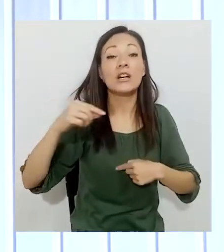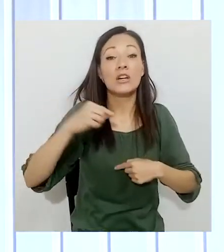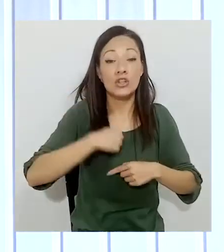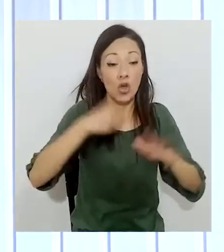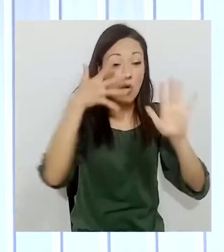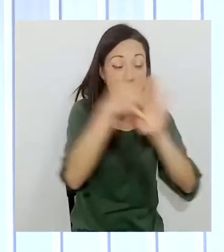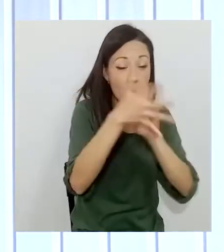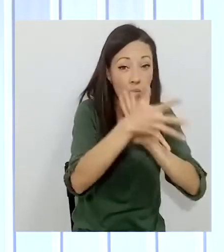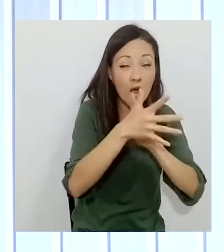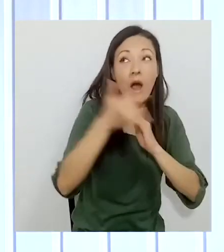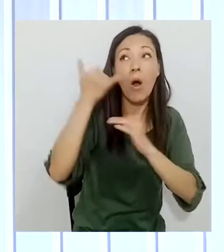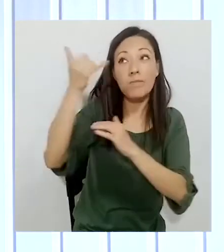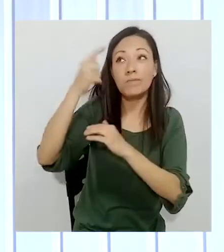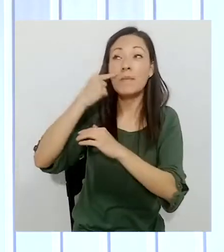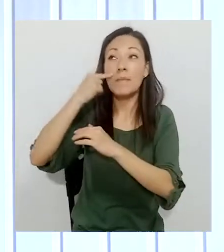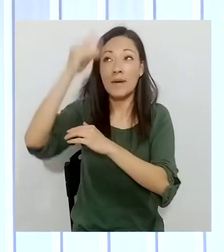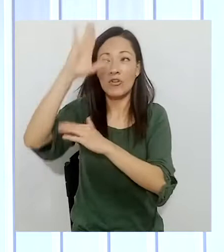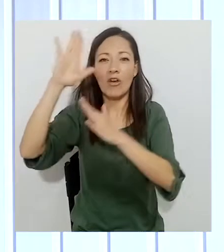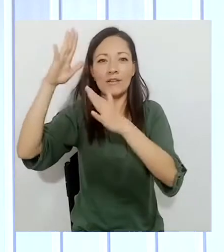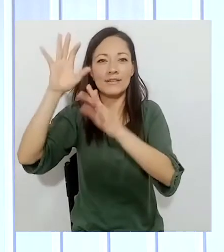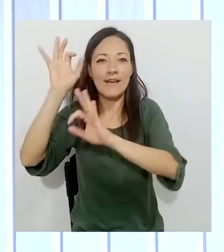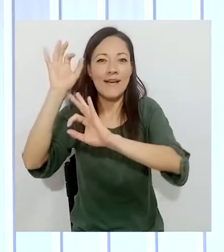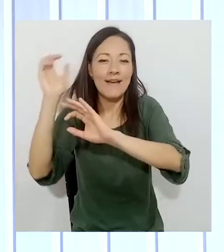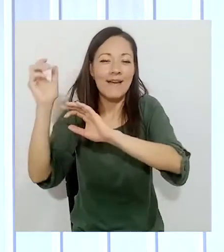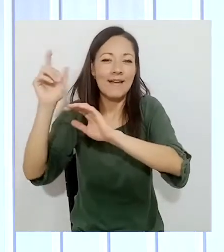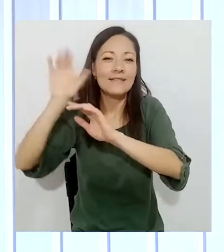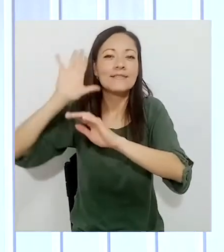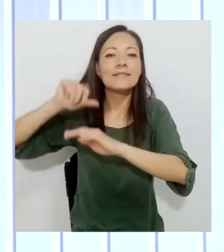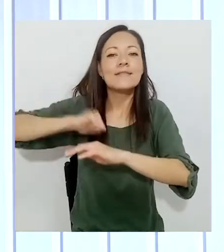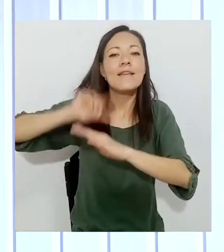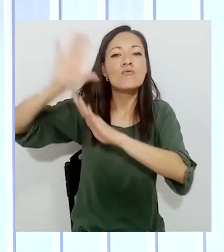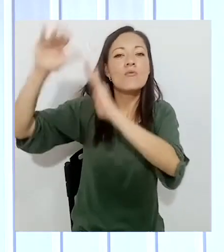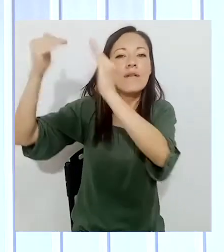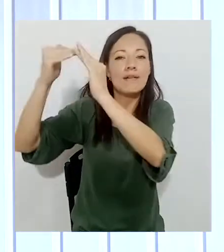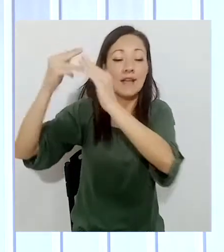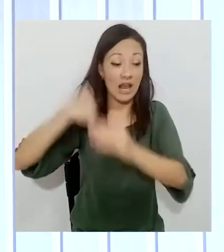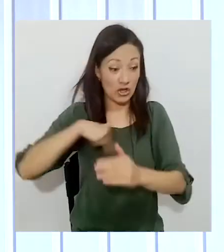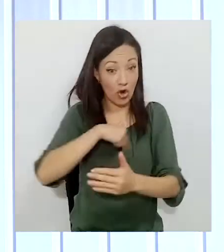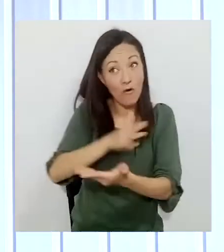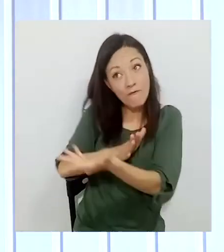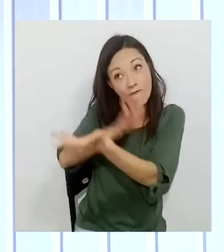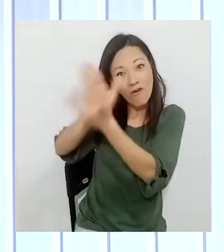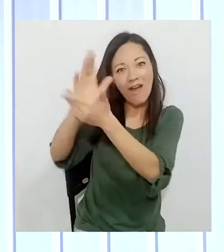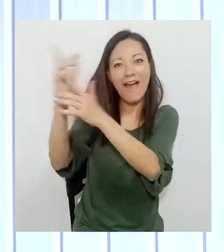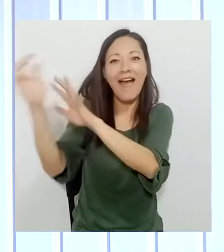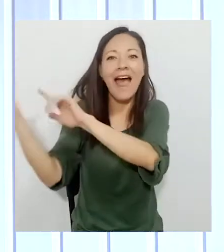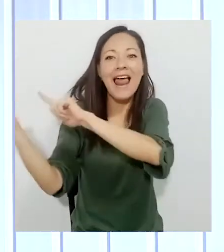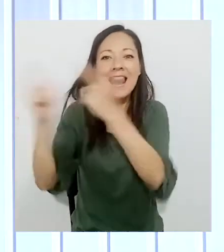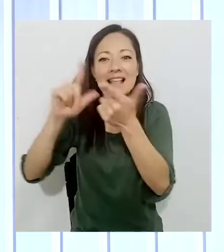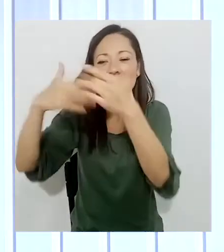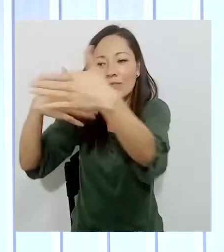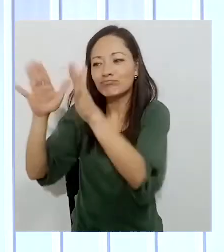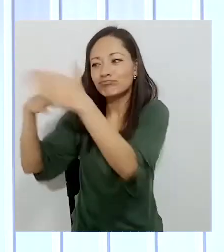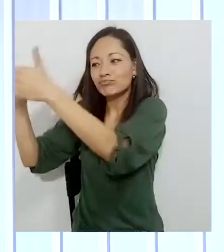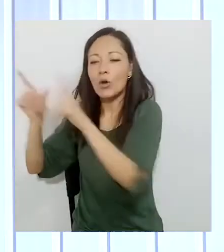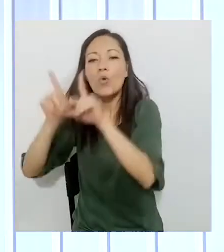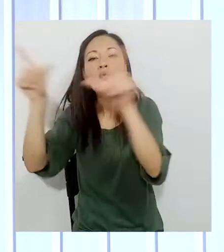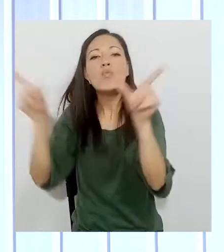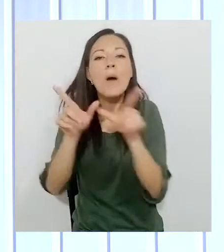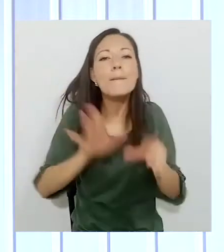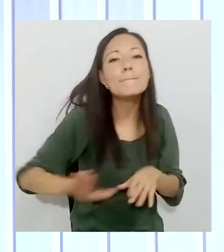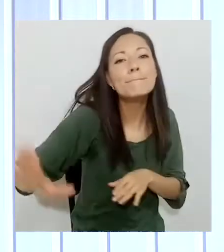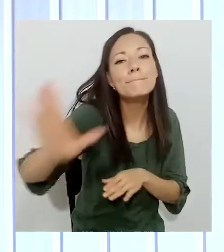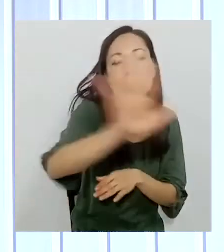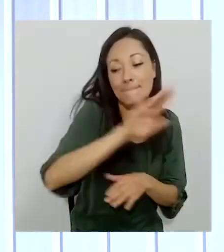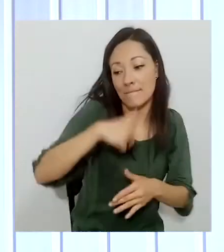también en mí. En la casa de mi Padre muchas moradas hay. Si así no fuera, yo os lo hubiera dicho. Voy pues a preparar